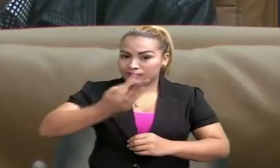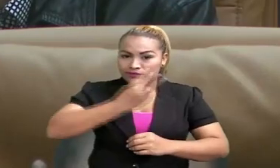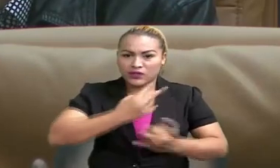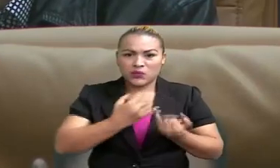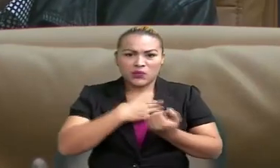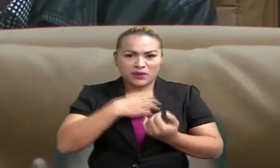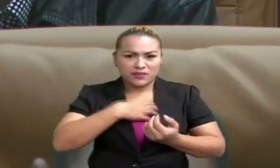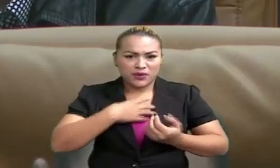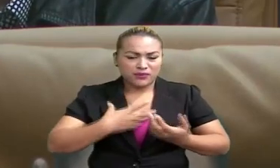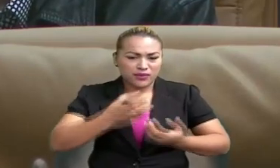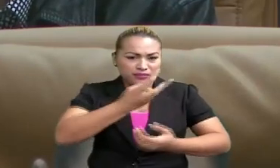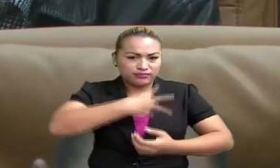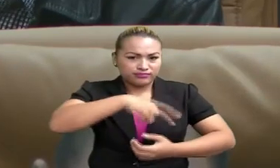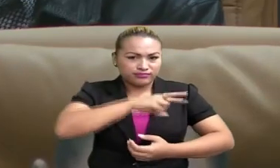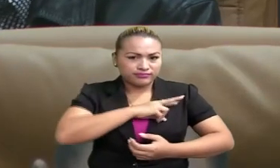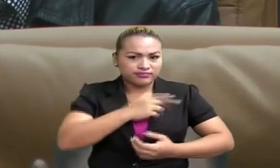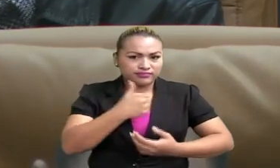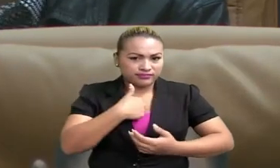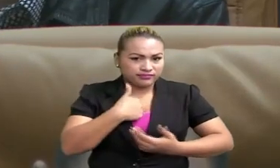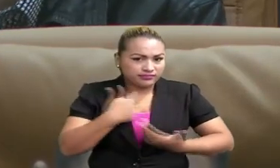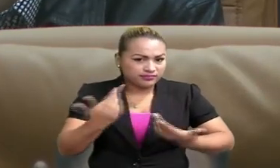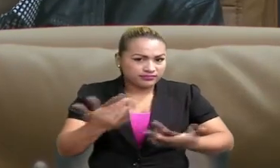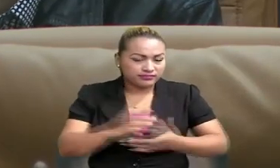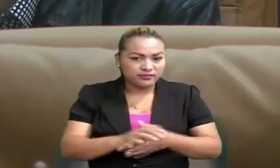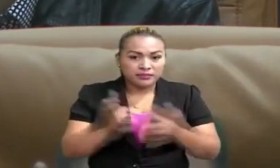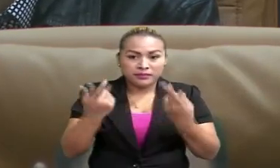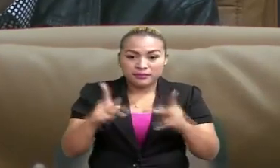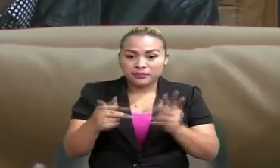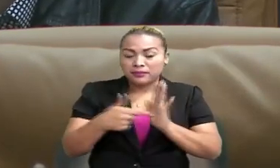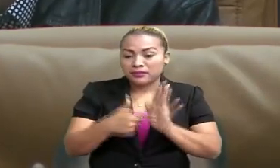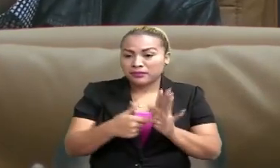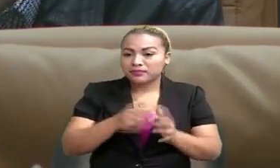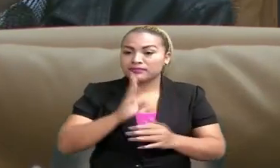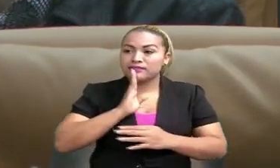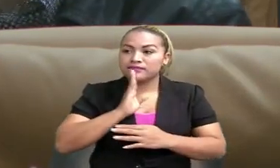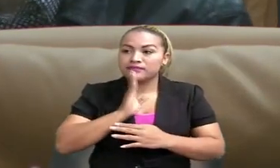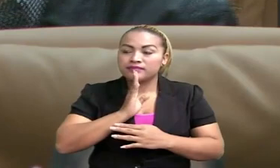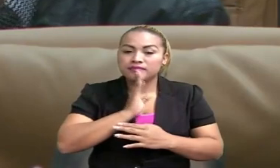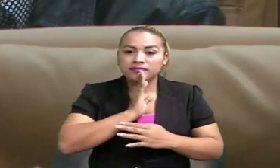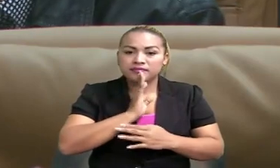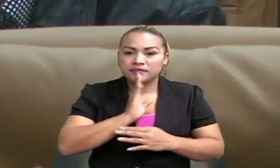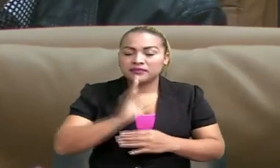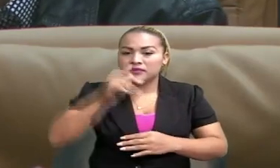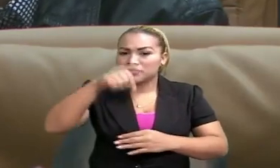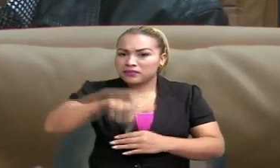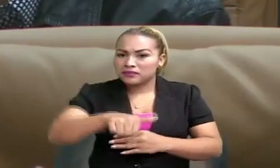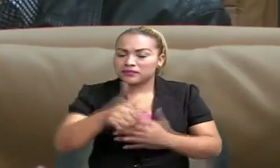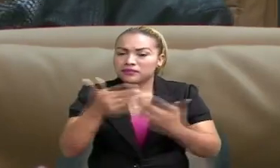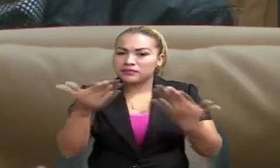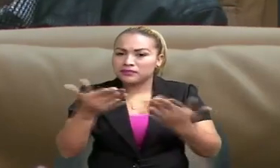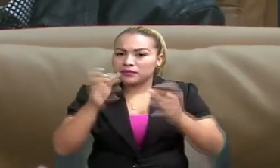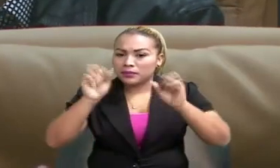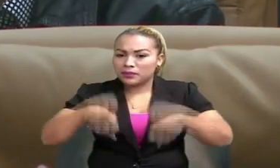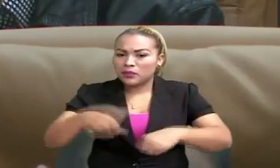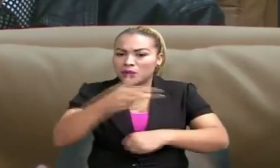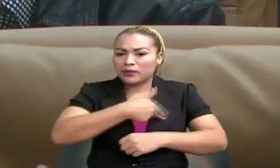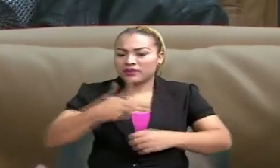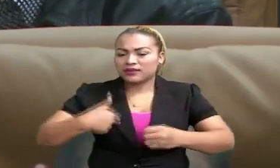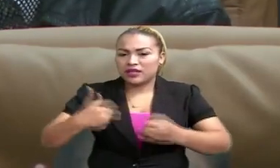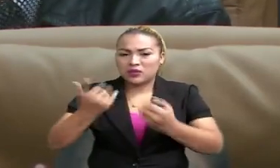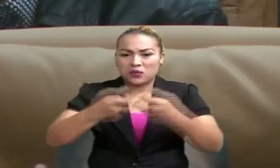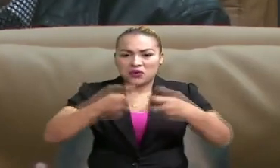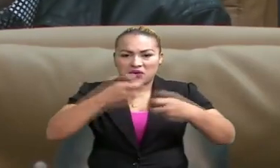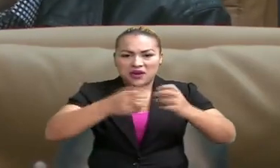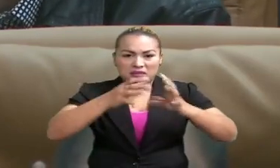estamos diciendo. Y por un tapazo que nosotros venimos a decir aquí, que de repente podamos generar un problema en la